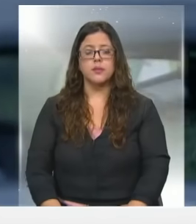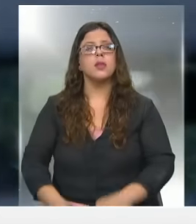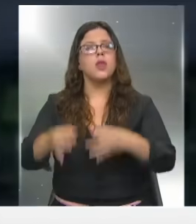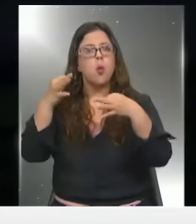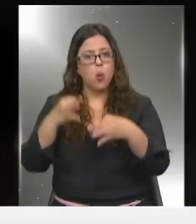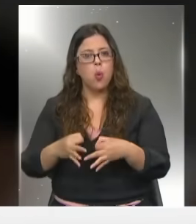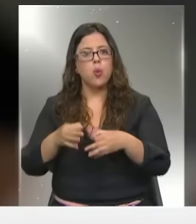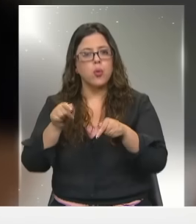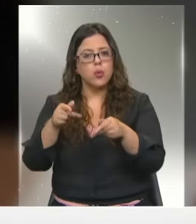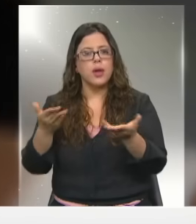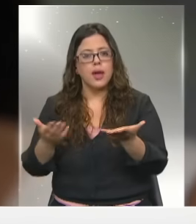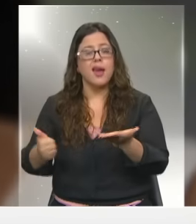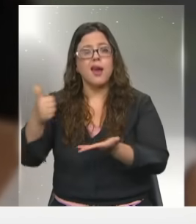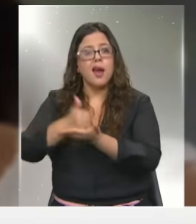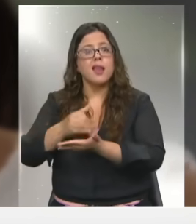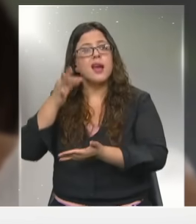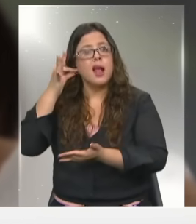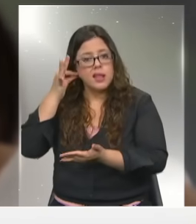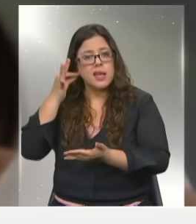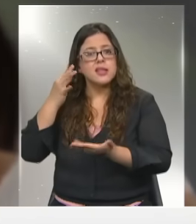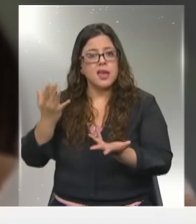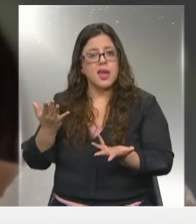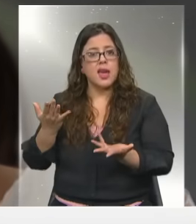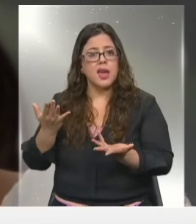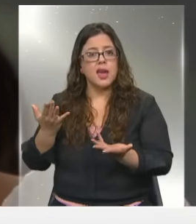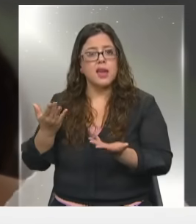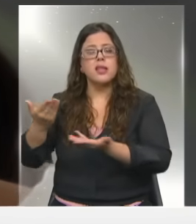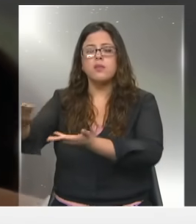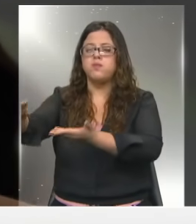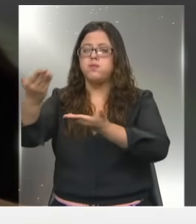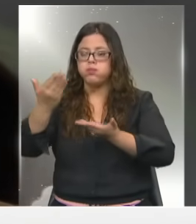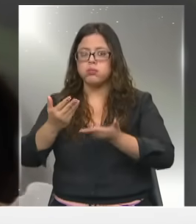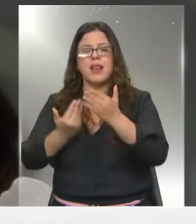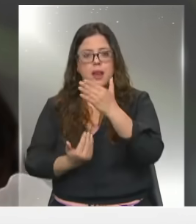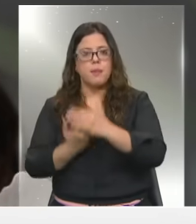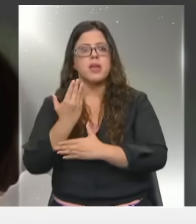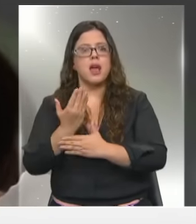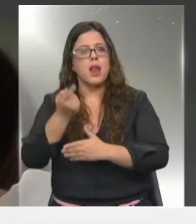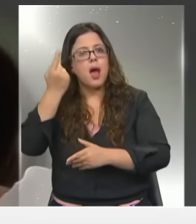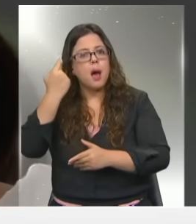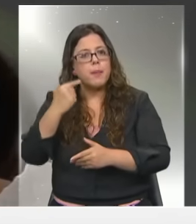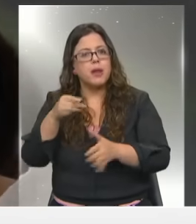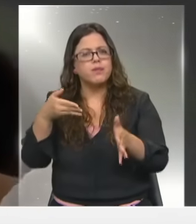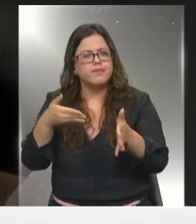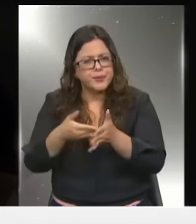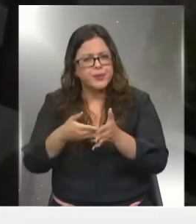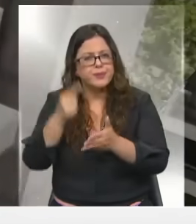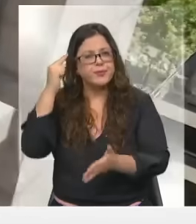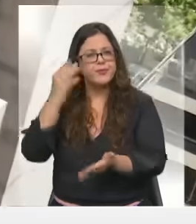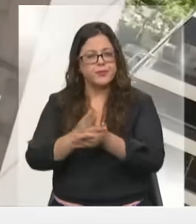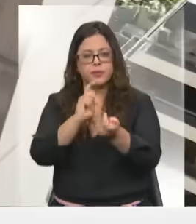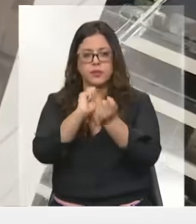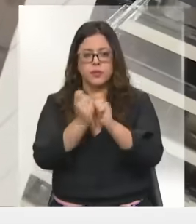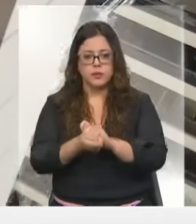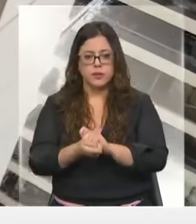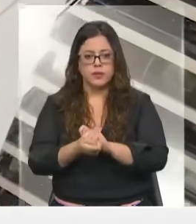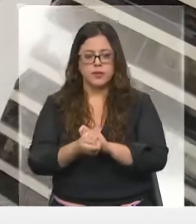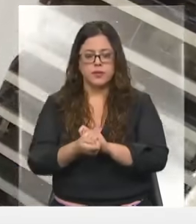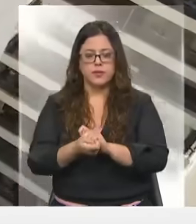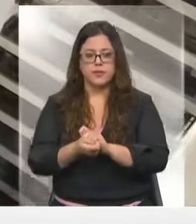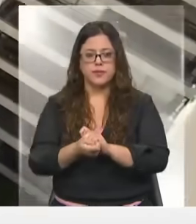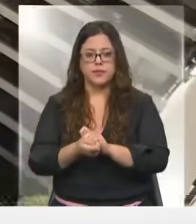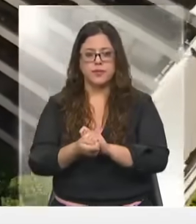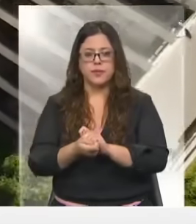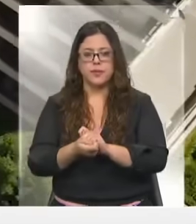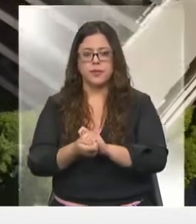Justamente a esas alturas, la alcaldesa se disponía a recibirnos esa misma mañana, pero algo sucedió que la decisión cambió.